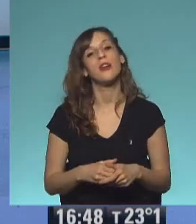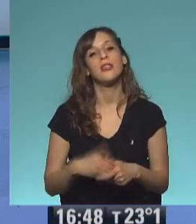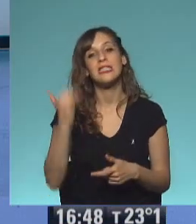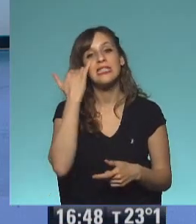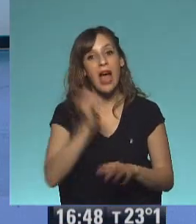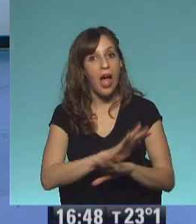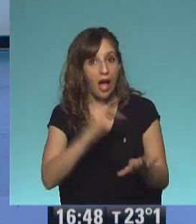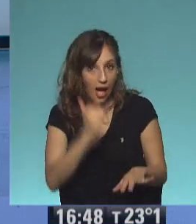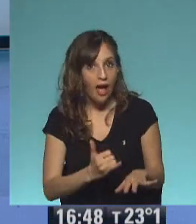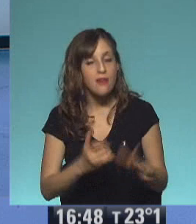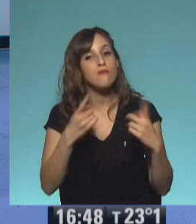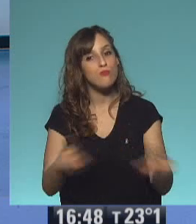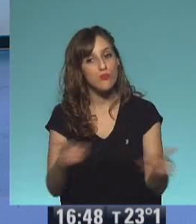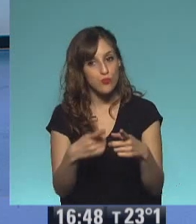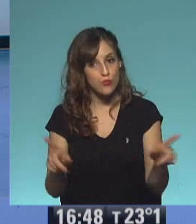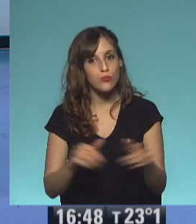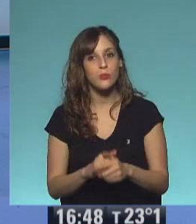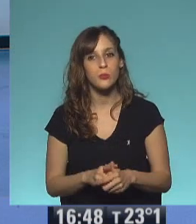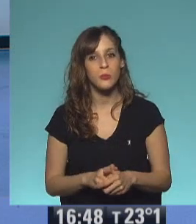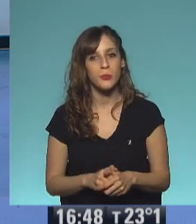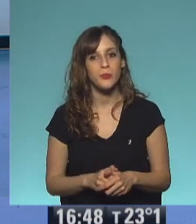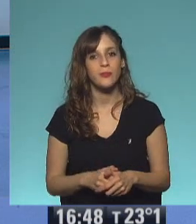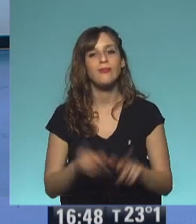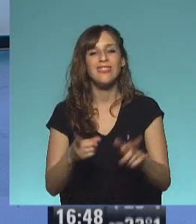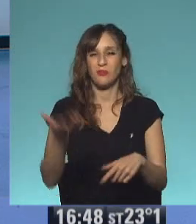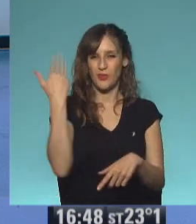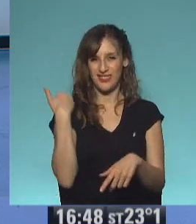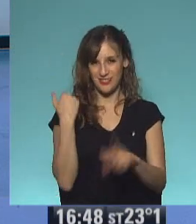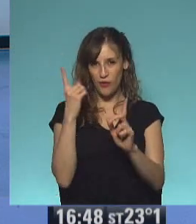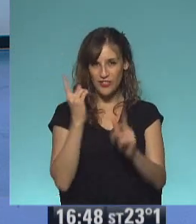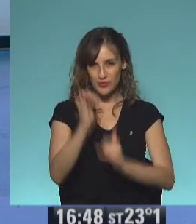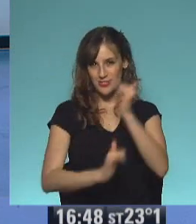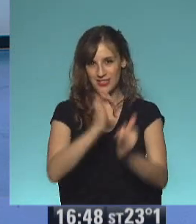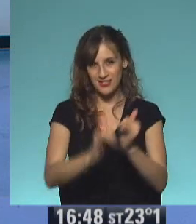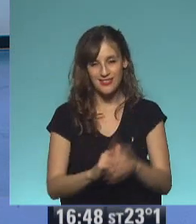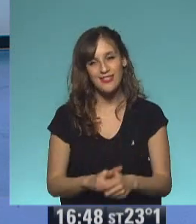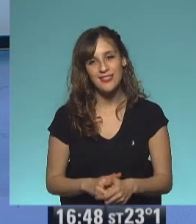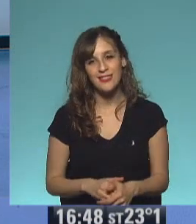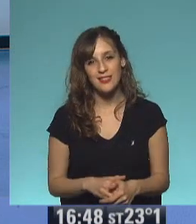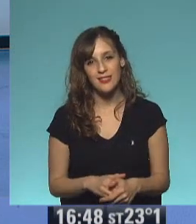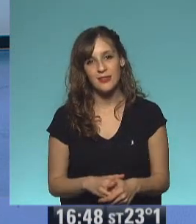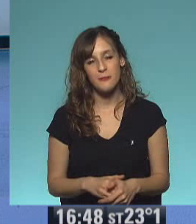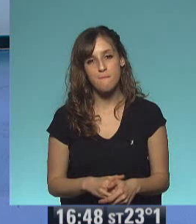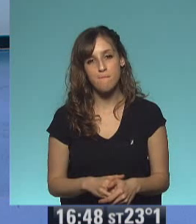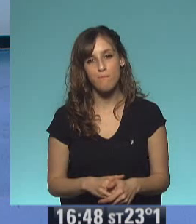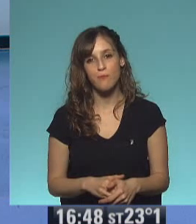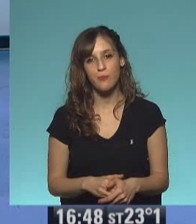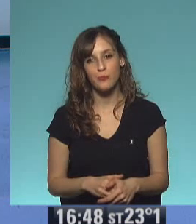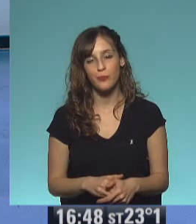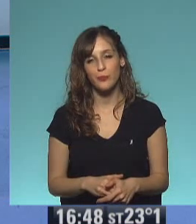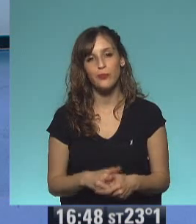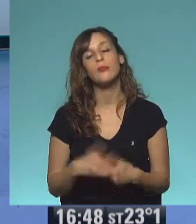no a búsqueda dice pa pa pa pa pa pa para recorrer este cartero para